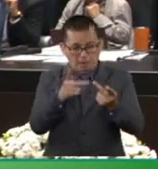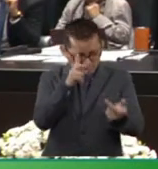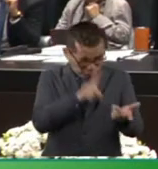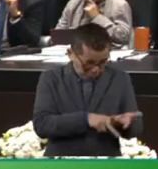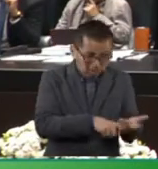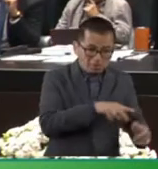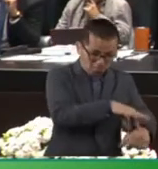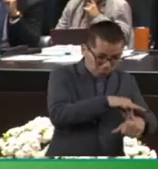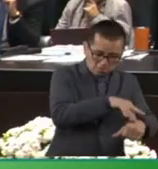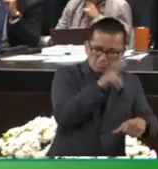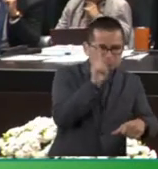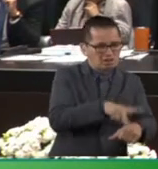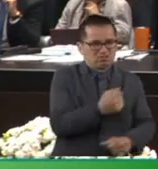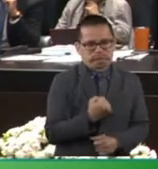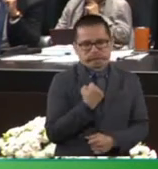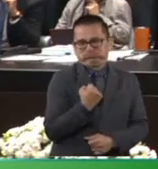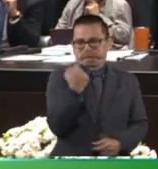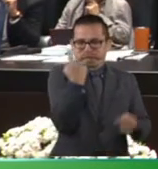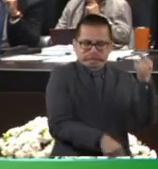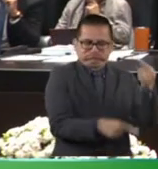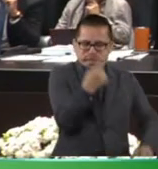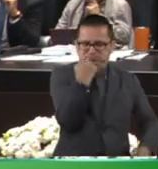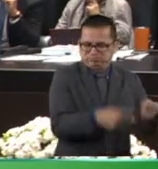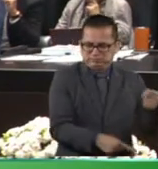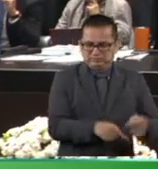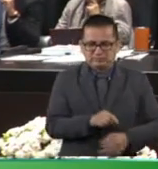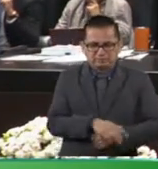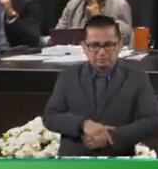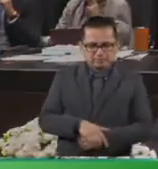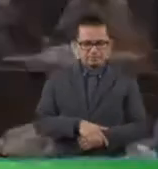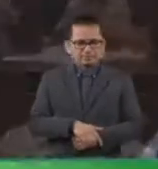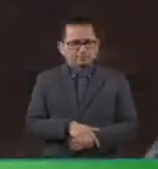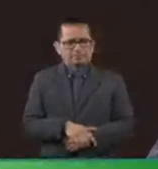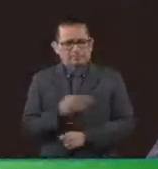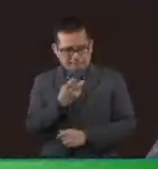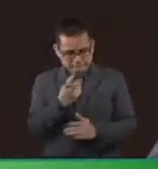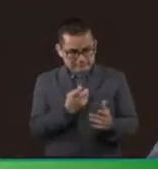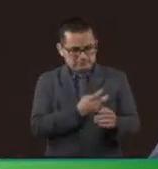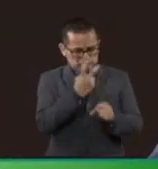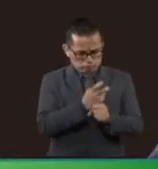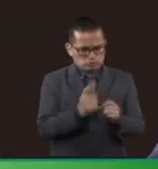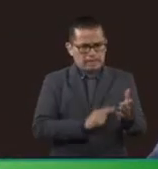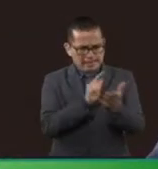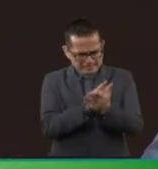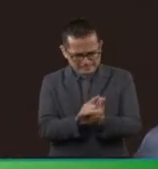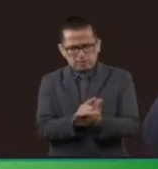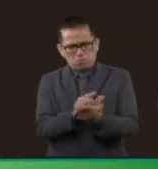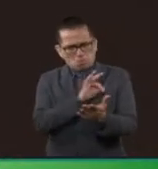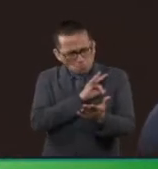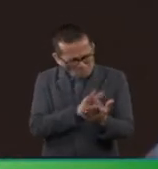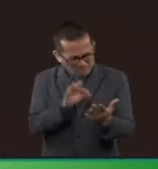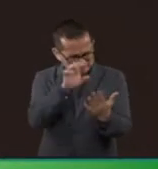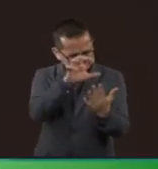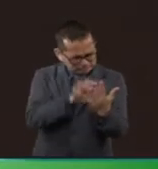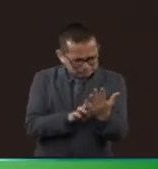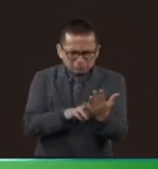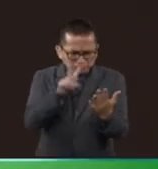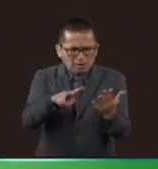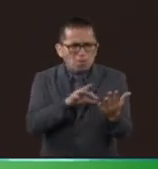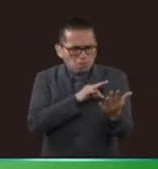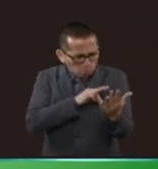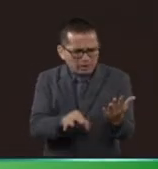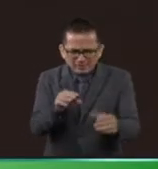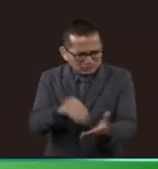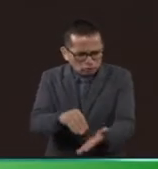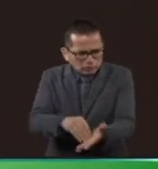dentro teníamos la posibilidad en esta legislación secundaria compañeras y compañeros Y todavía la tenemos Si